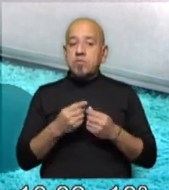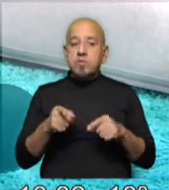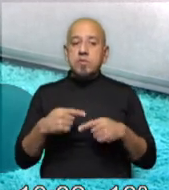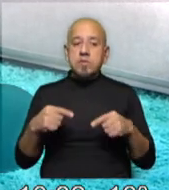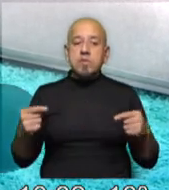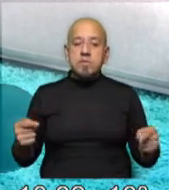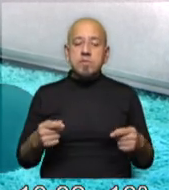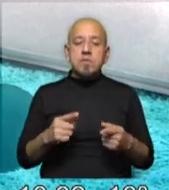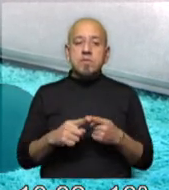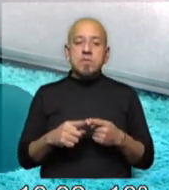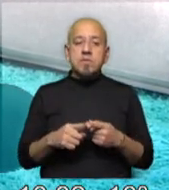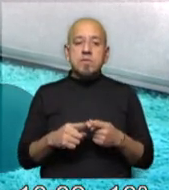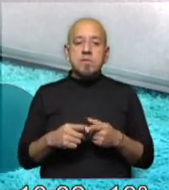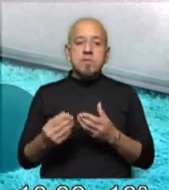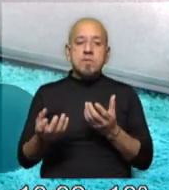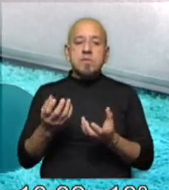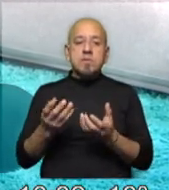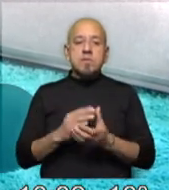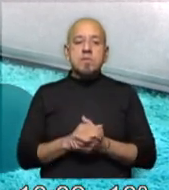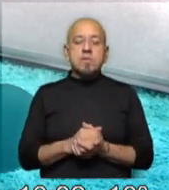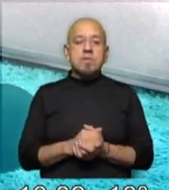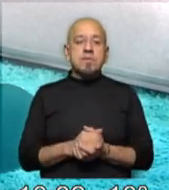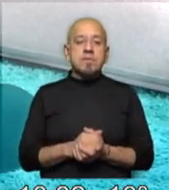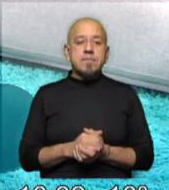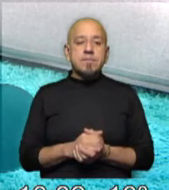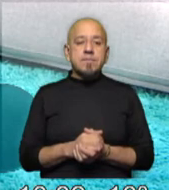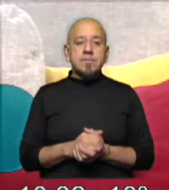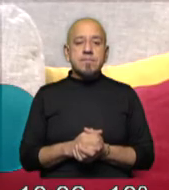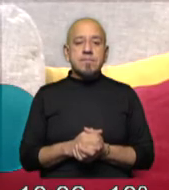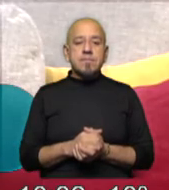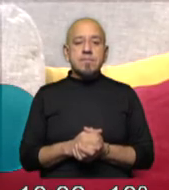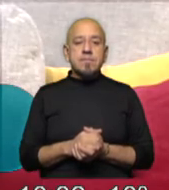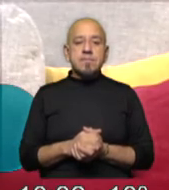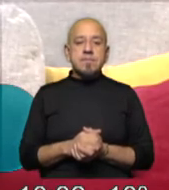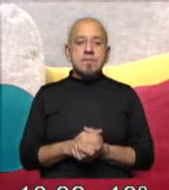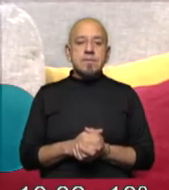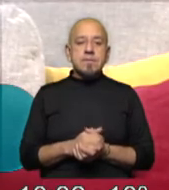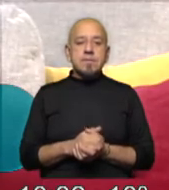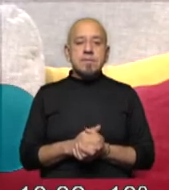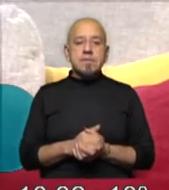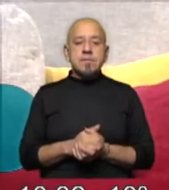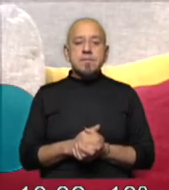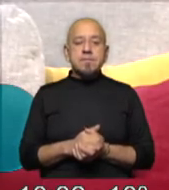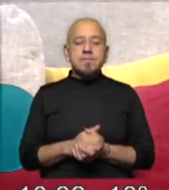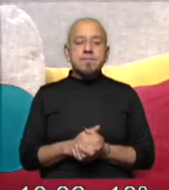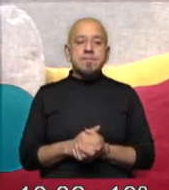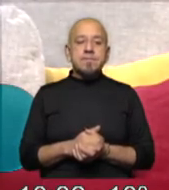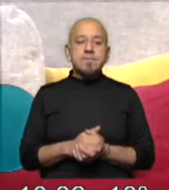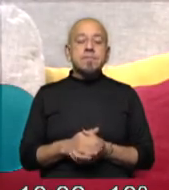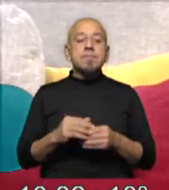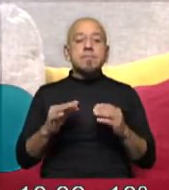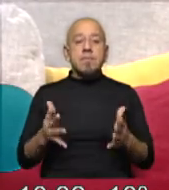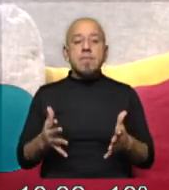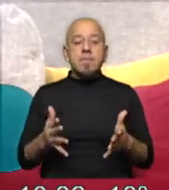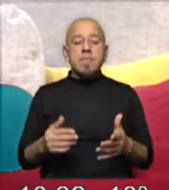tocarme mucha actividad. Sexóloga. Caramba, bueno, cada cual hace de su vida lo que puede, básicamente. Bueno, esto